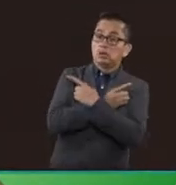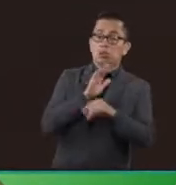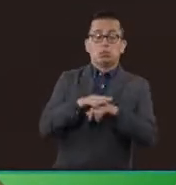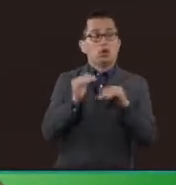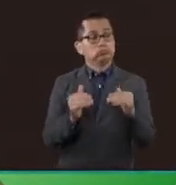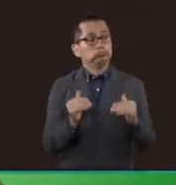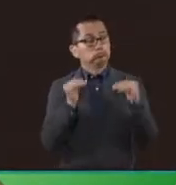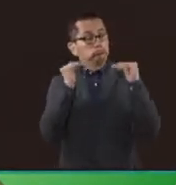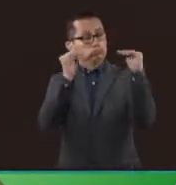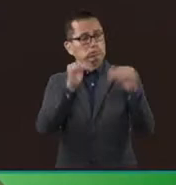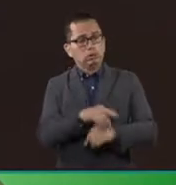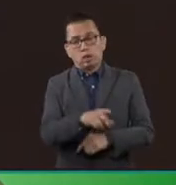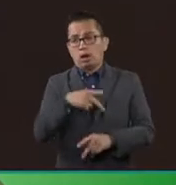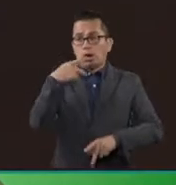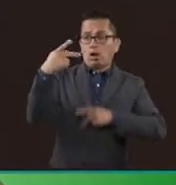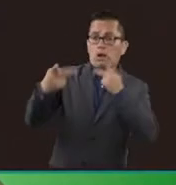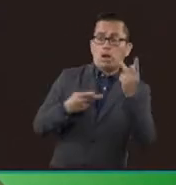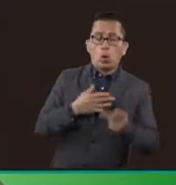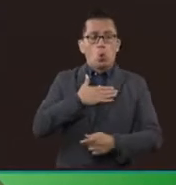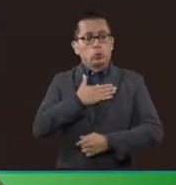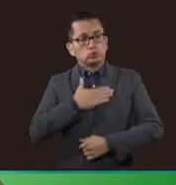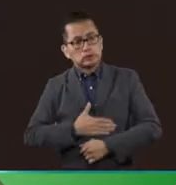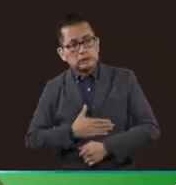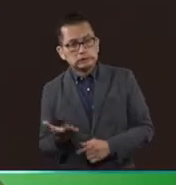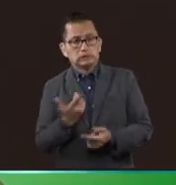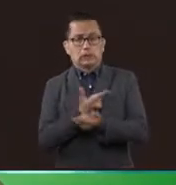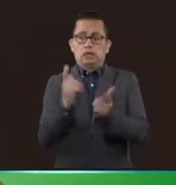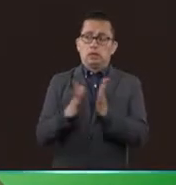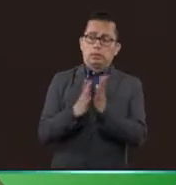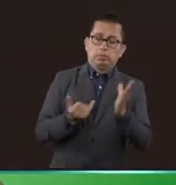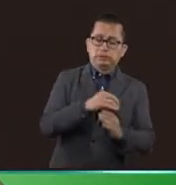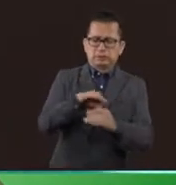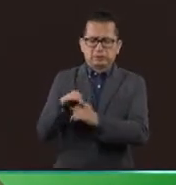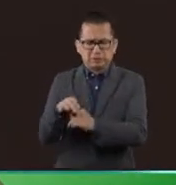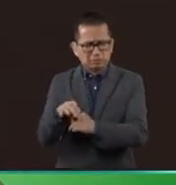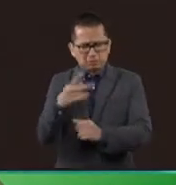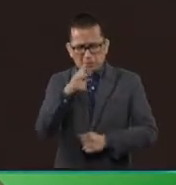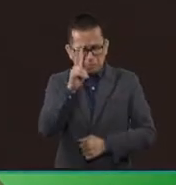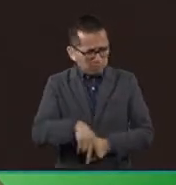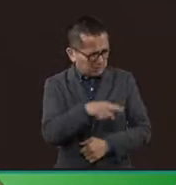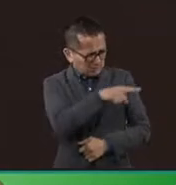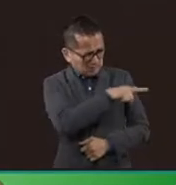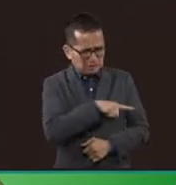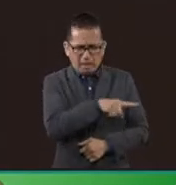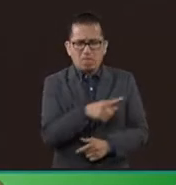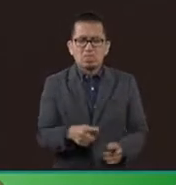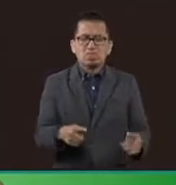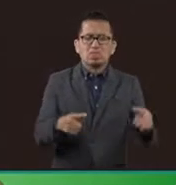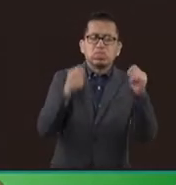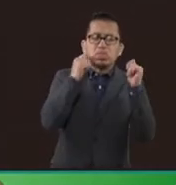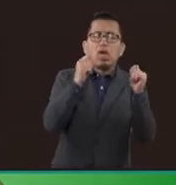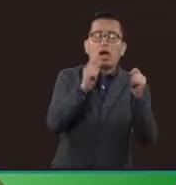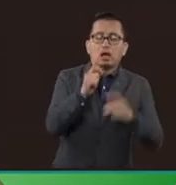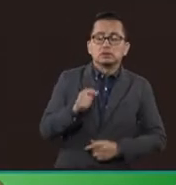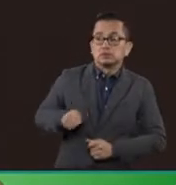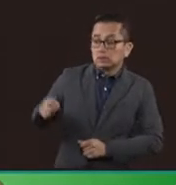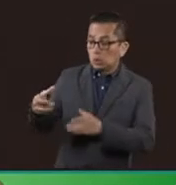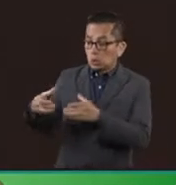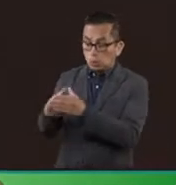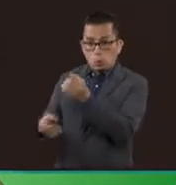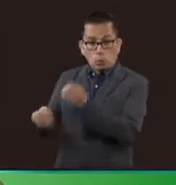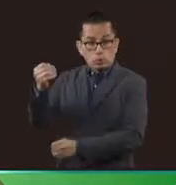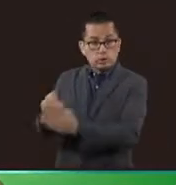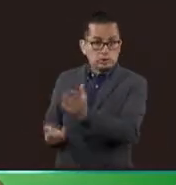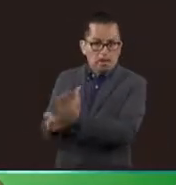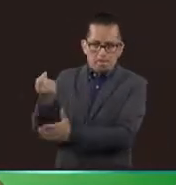democracia sin embargo son los primeros en en ignorar las suspensiones emitidas desde el poder judicial son